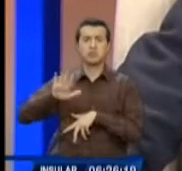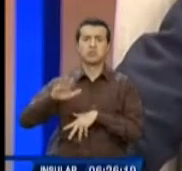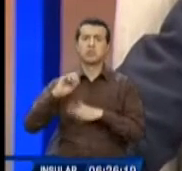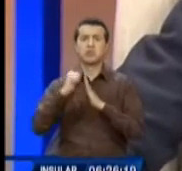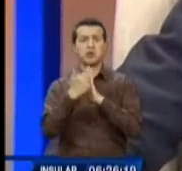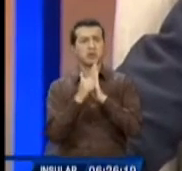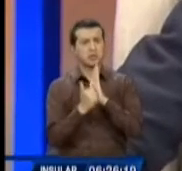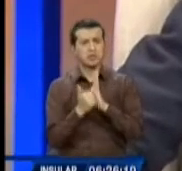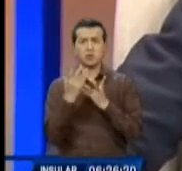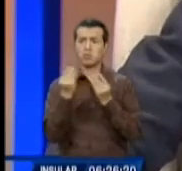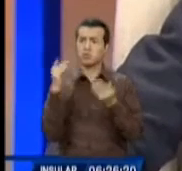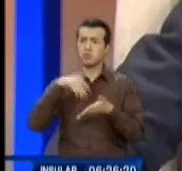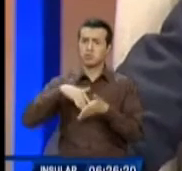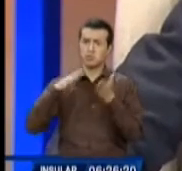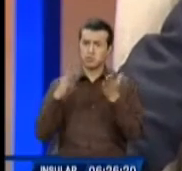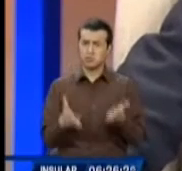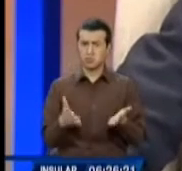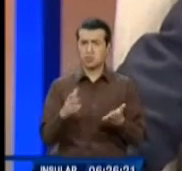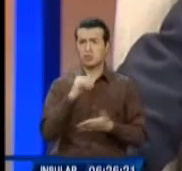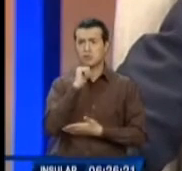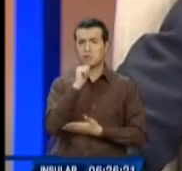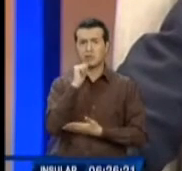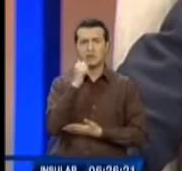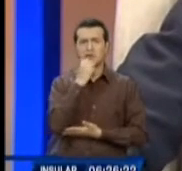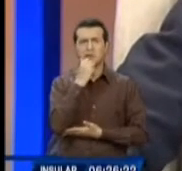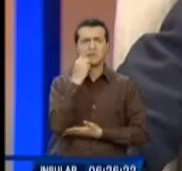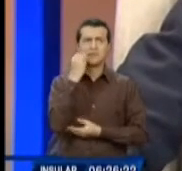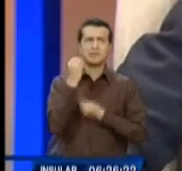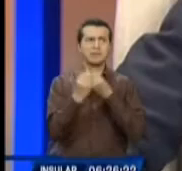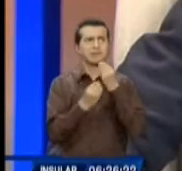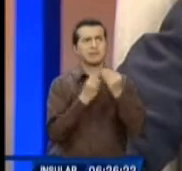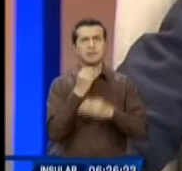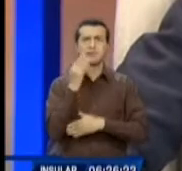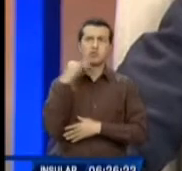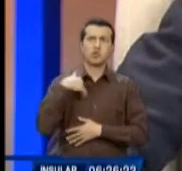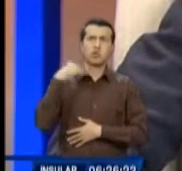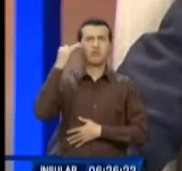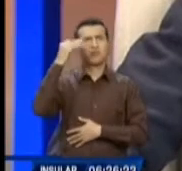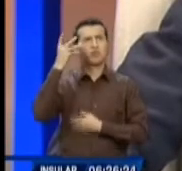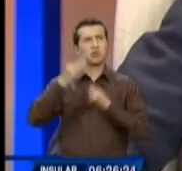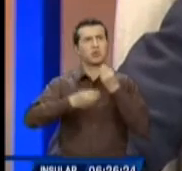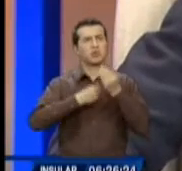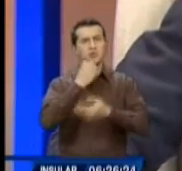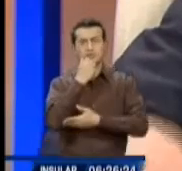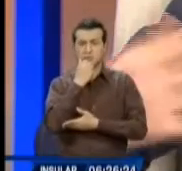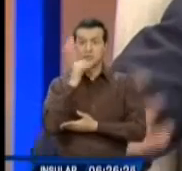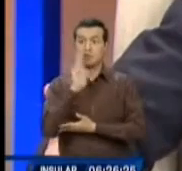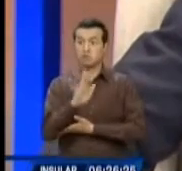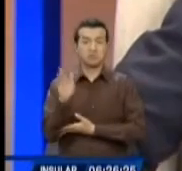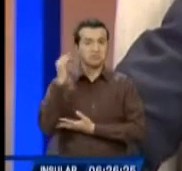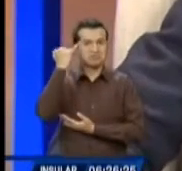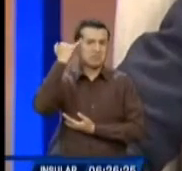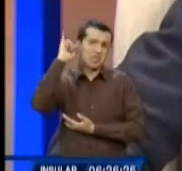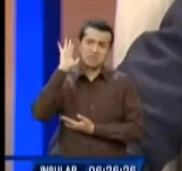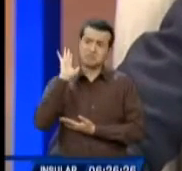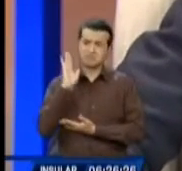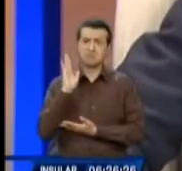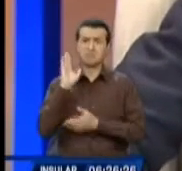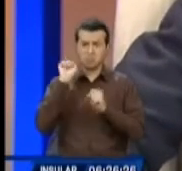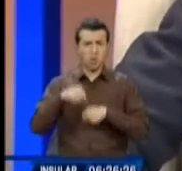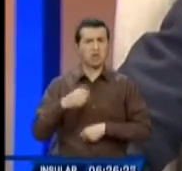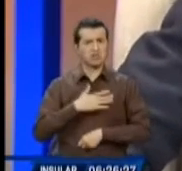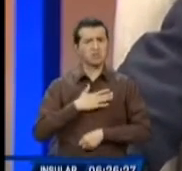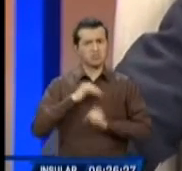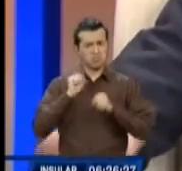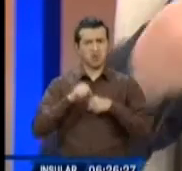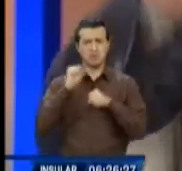artesanal, muchos estudiantes que todavía no tenían mucha idea de qué querían hacer en el futuro. Y ellos se aventuraron pues a creer que se podía